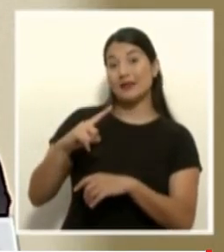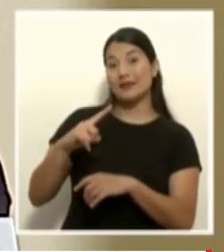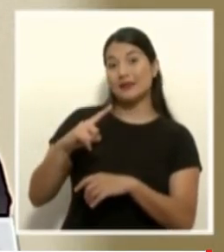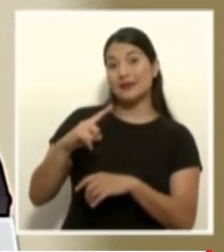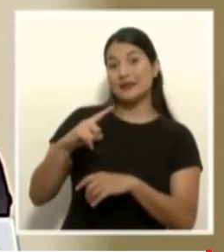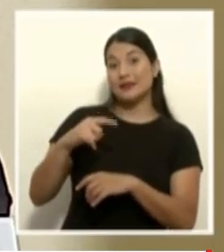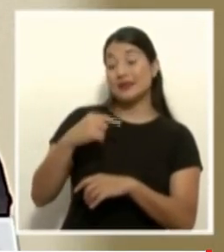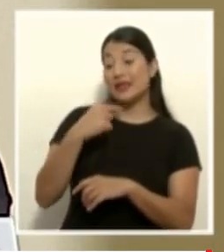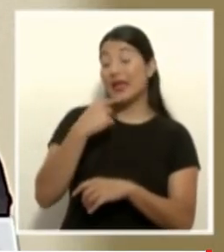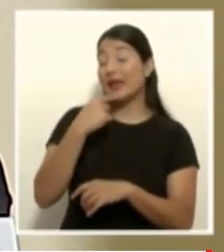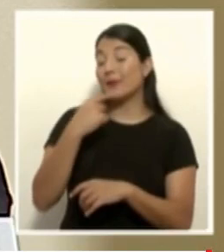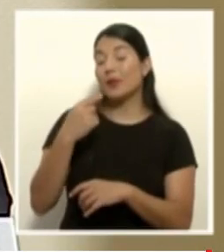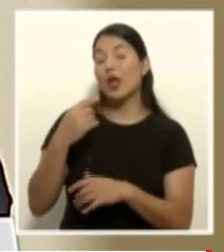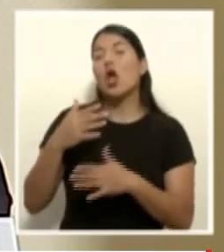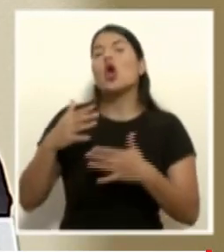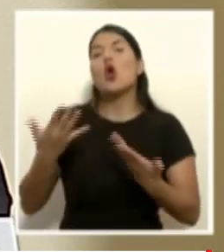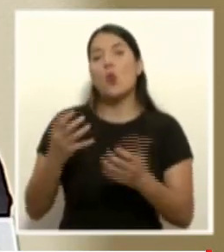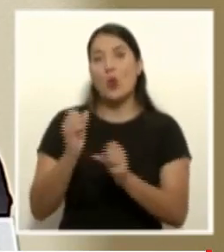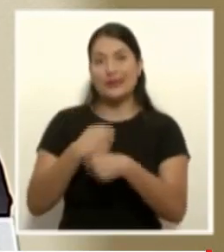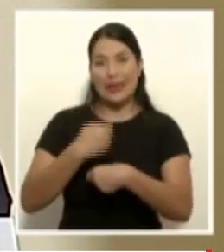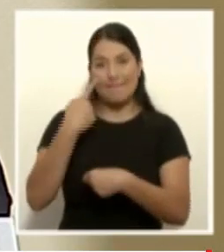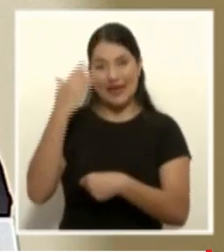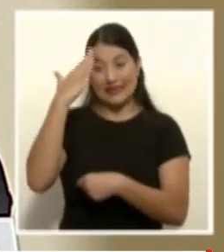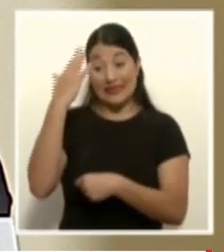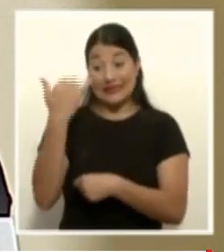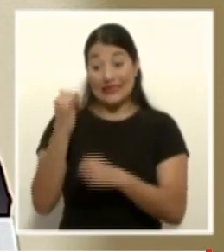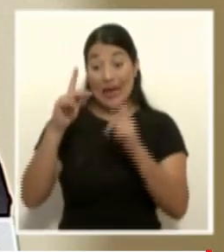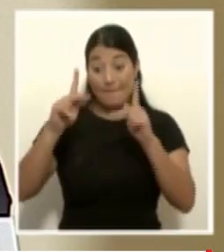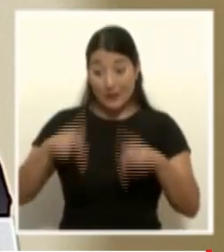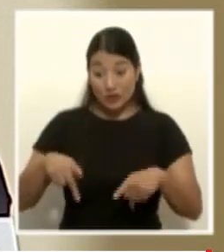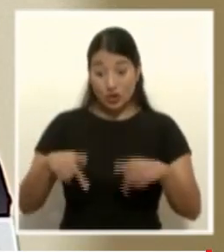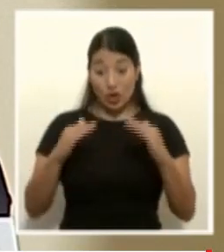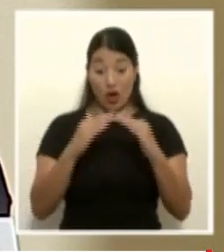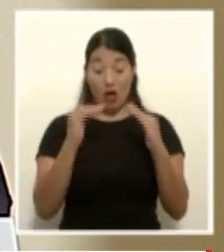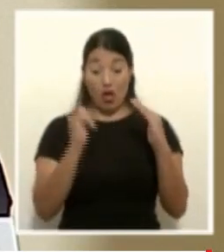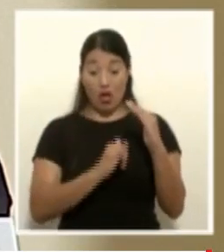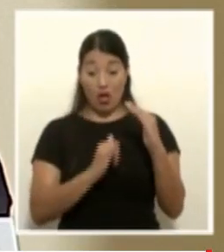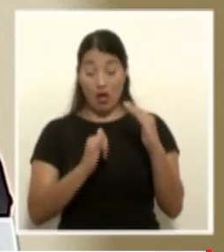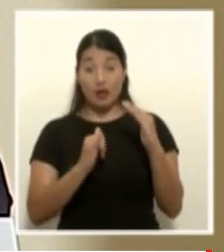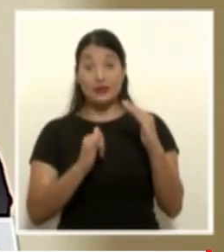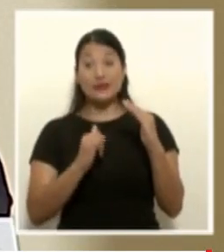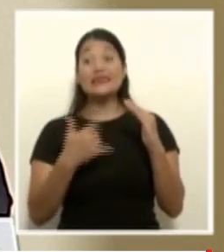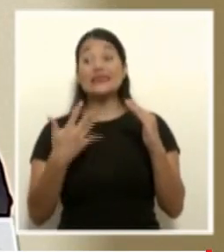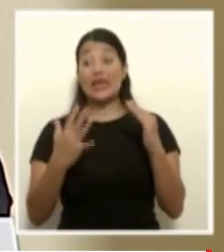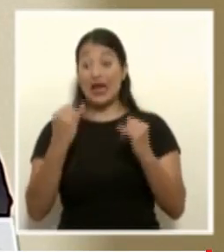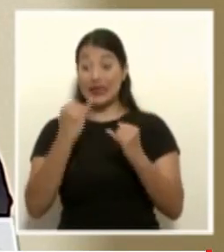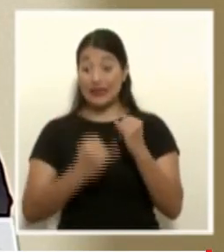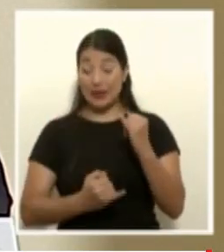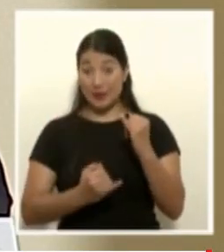Las personas cuando dan positivo, obviamente eso tiene que ser por una prueba.